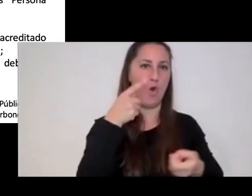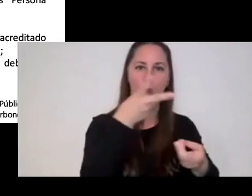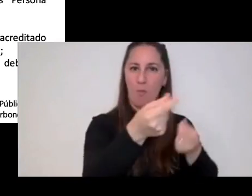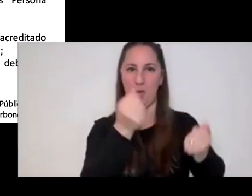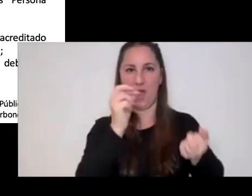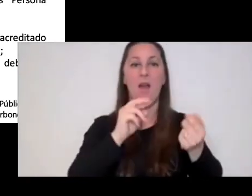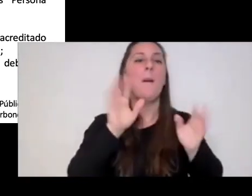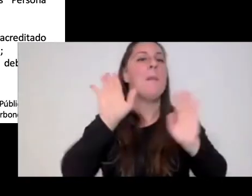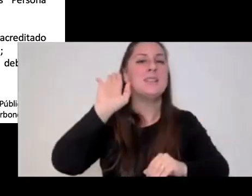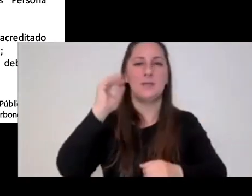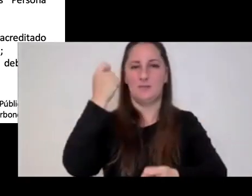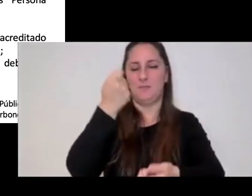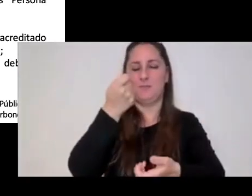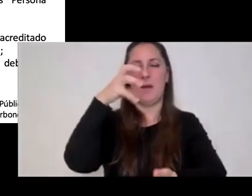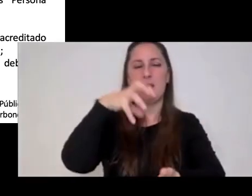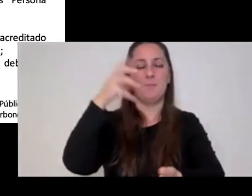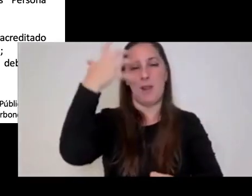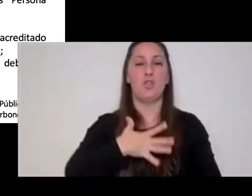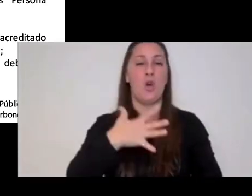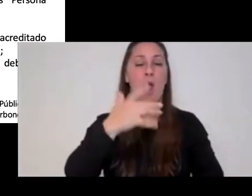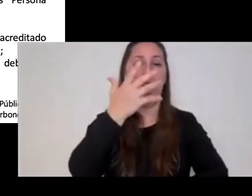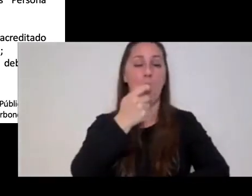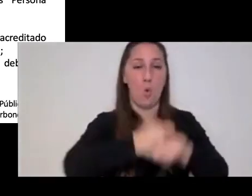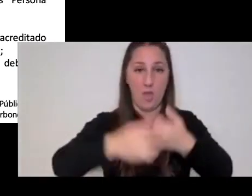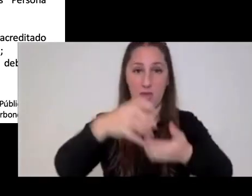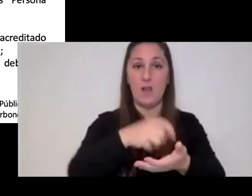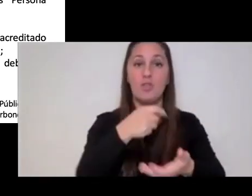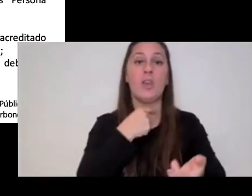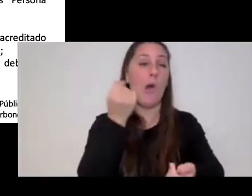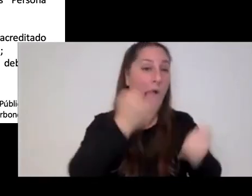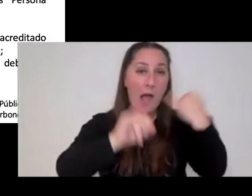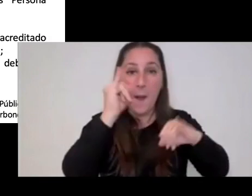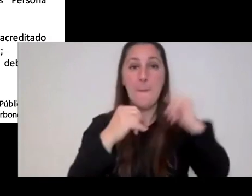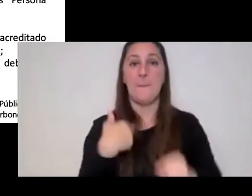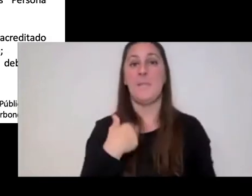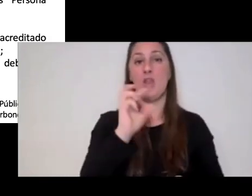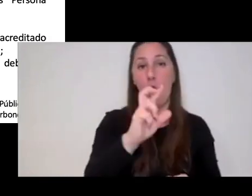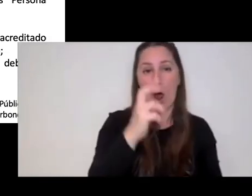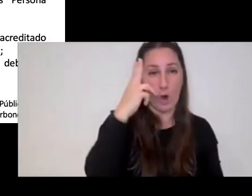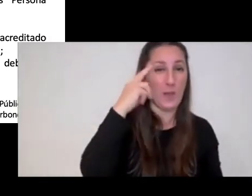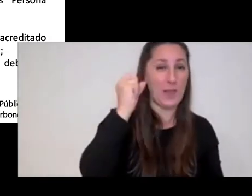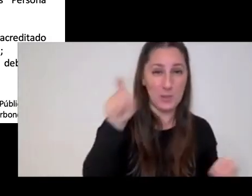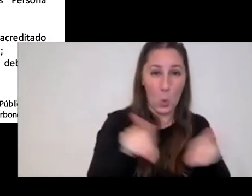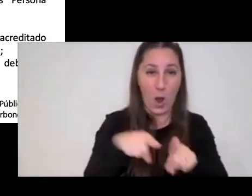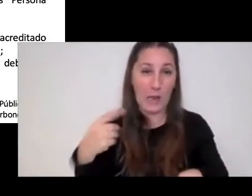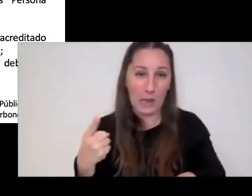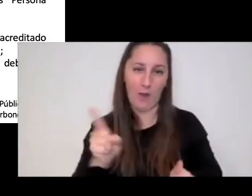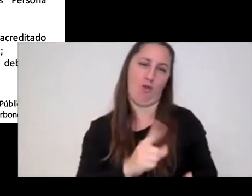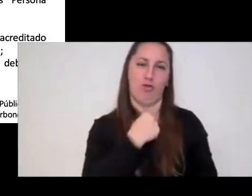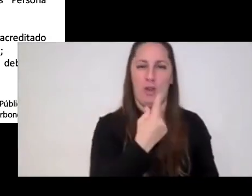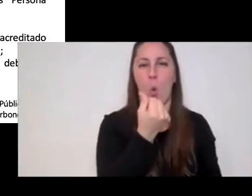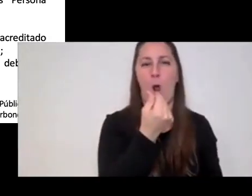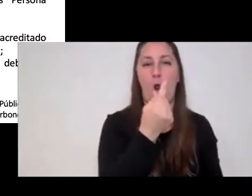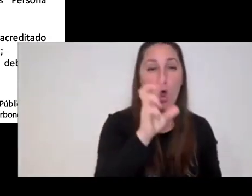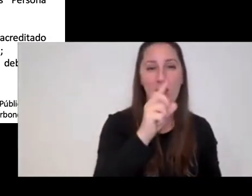jurídicas. Porque si yo quiero operar con esto, no puedo pretender que mi dólar valga 90 pesos. Yo quiero que valga 150. Pero si soy una persona